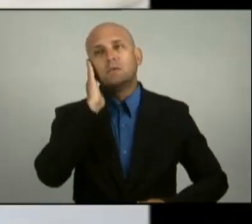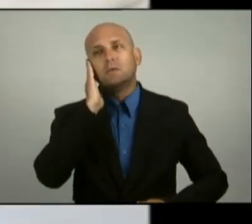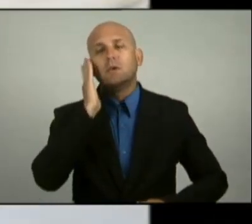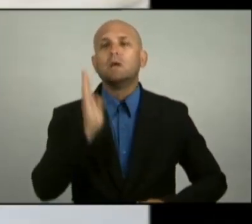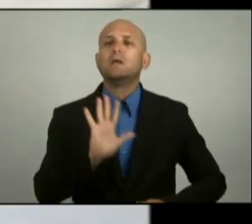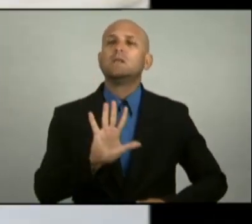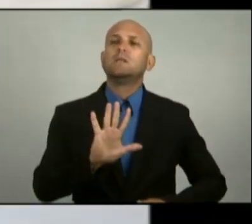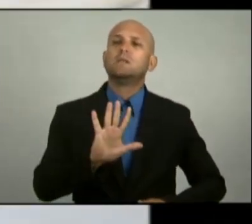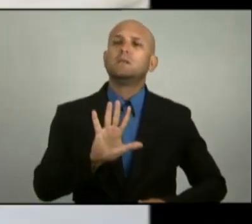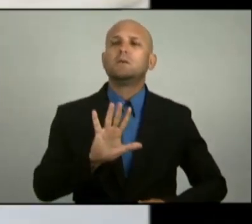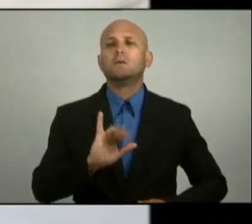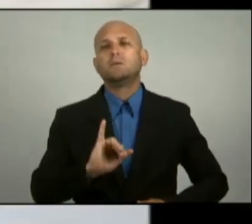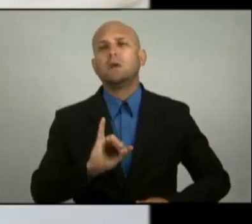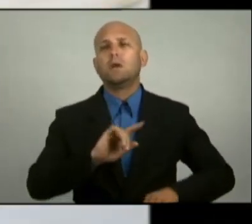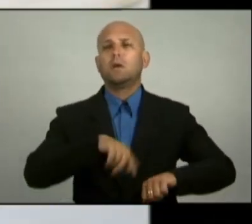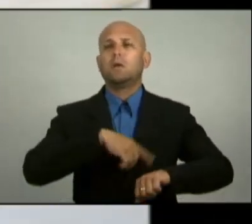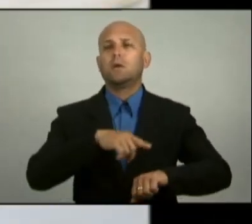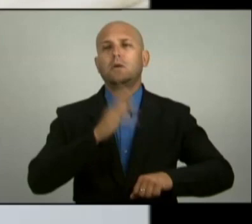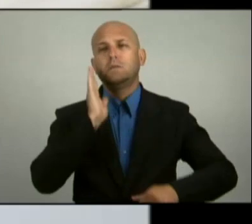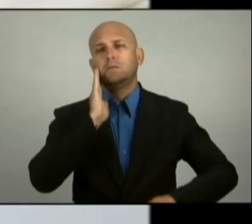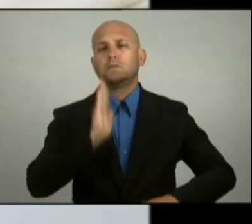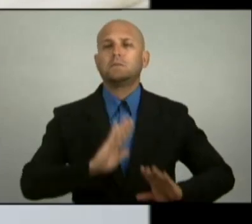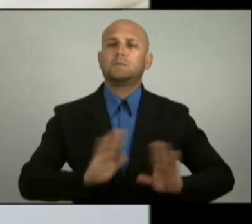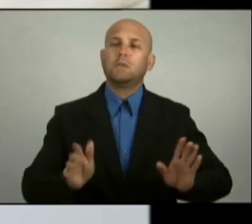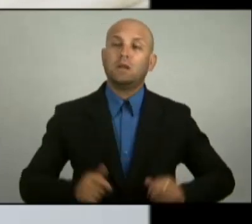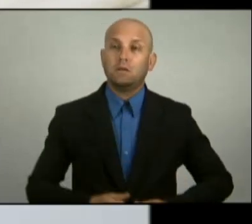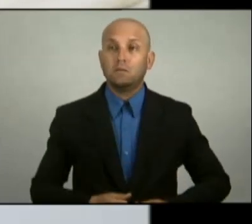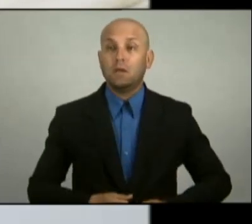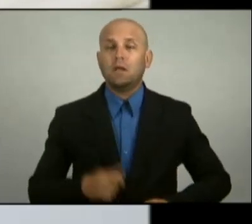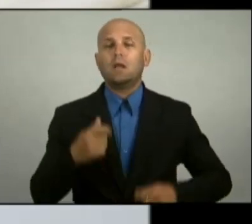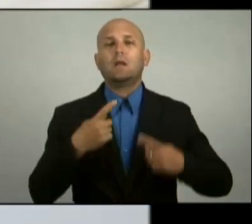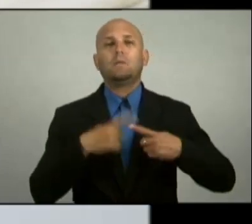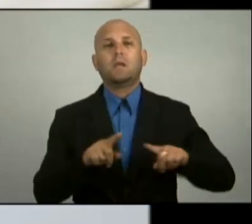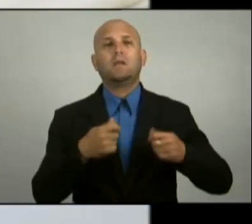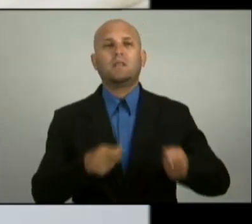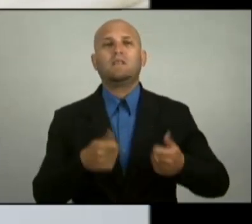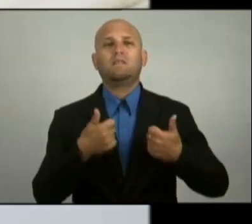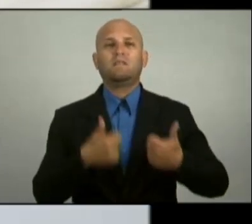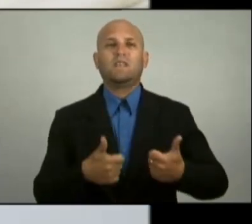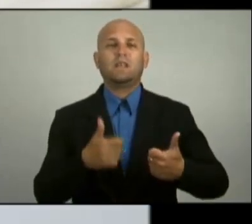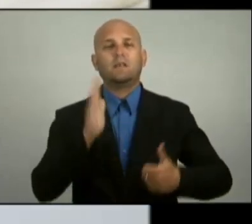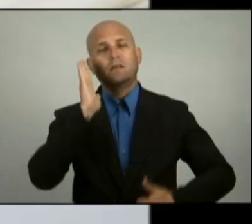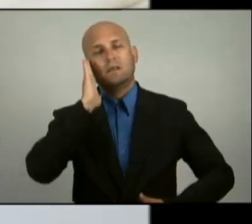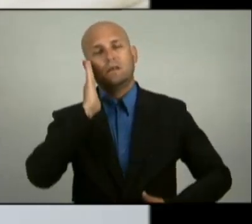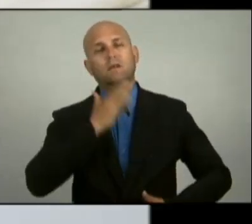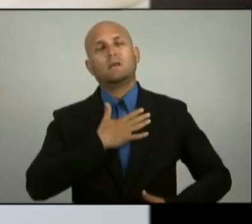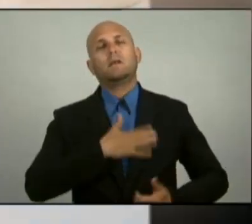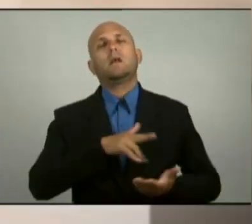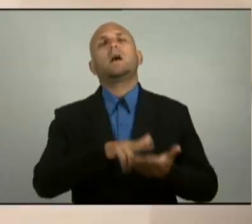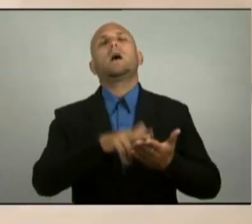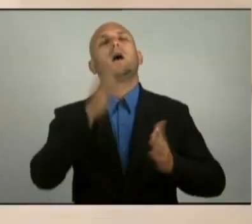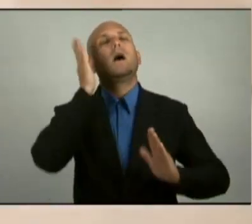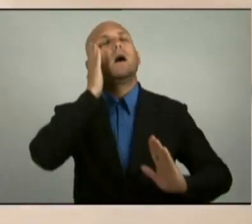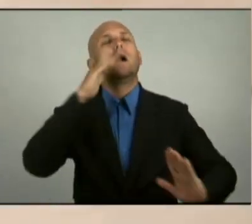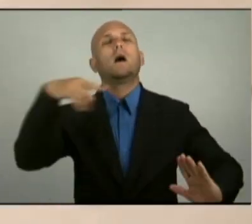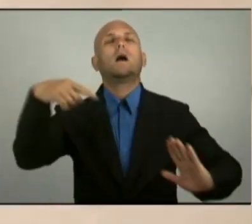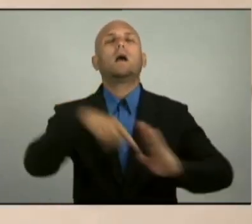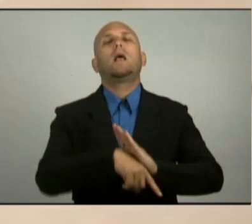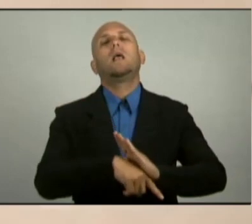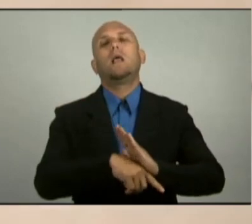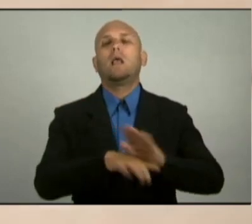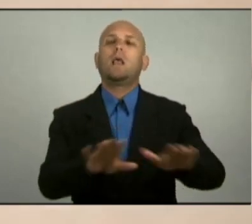con cinco o seis es muy importante que el sueño sea de calidad y sin fragmentaciones 5 horas de sueño profundo y reparador